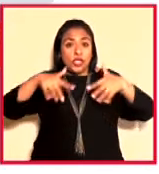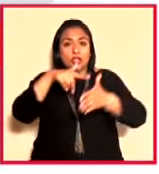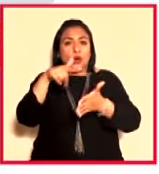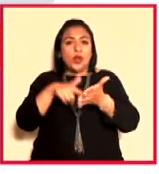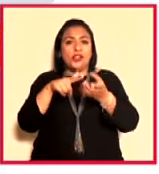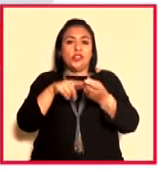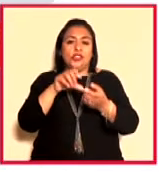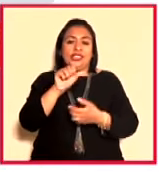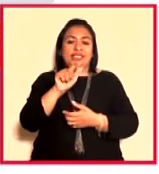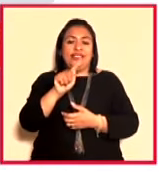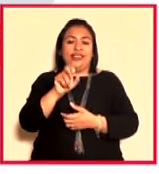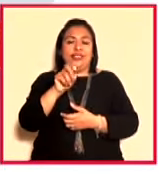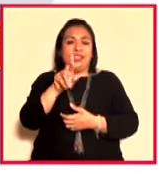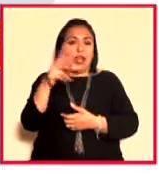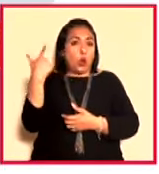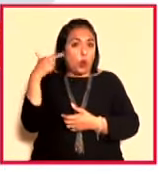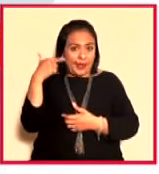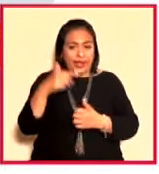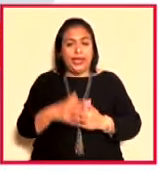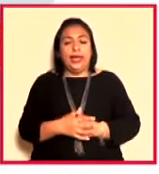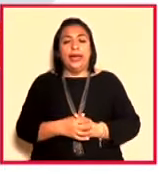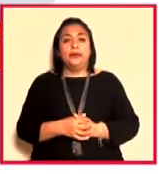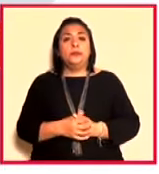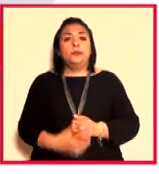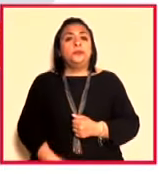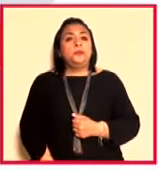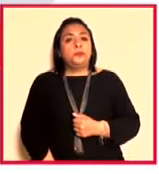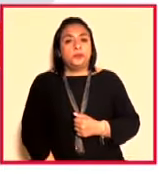Artes Escénicas de Guadalajara.